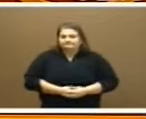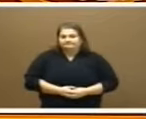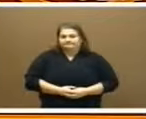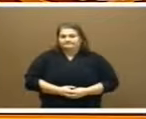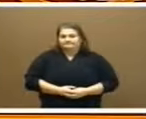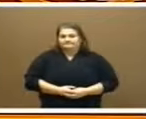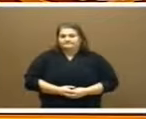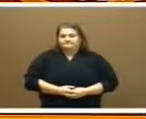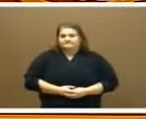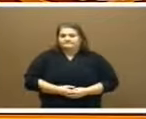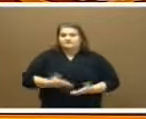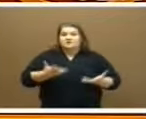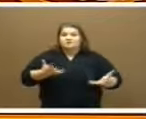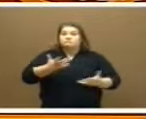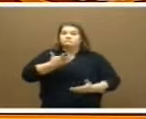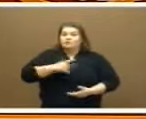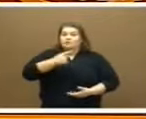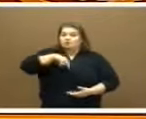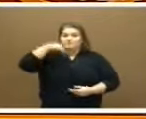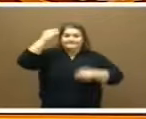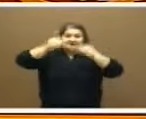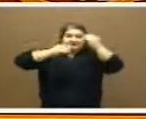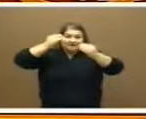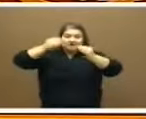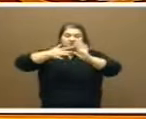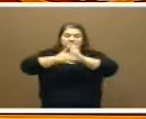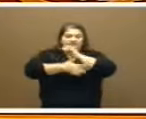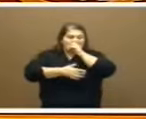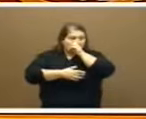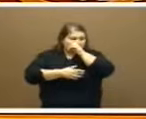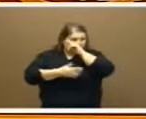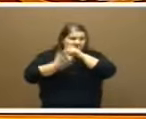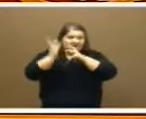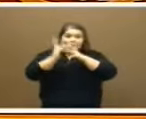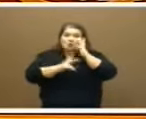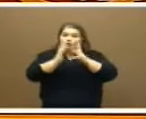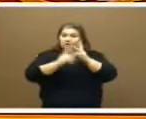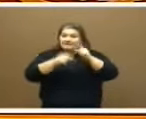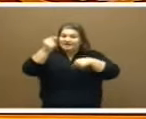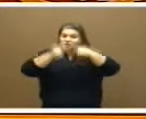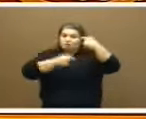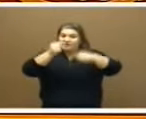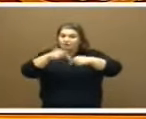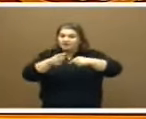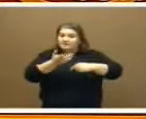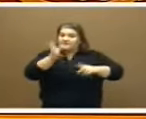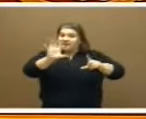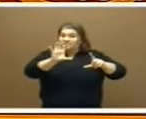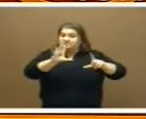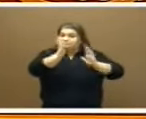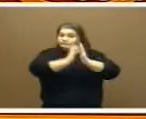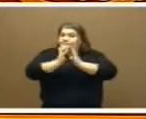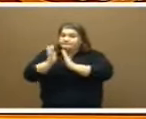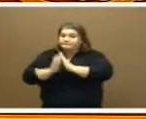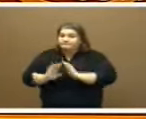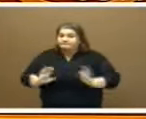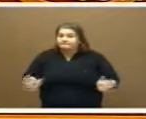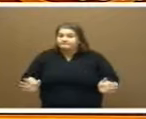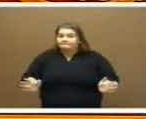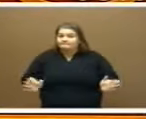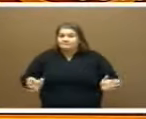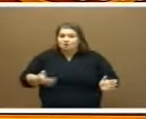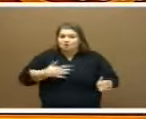A lo mejor habrá que empezar a pensar que es que es la única manera que hay de cuadrar los presupuestos en este país. Pero